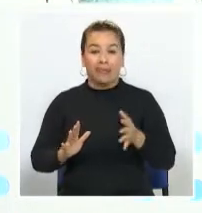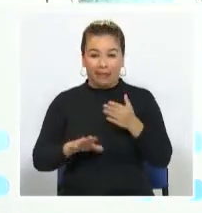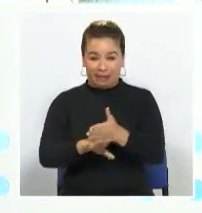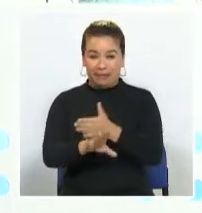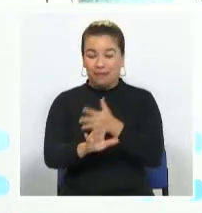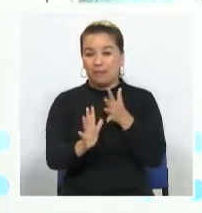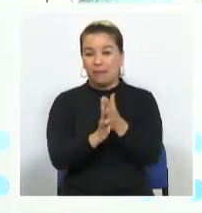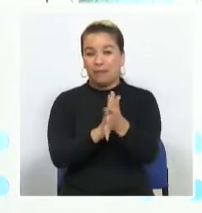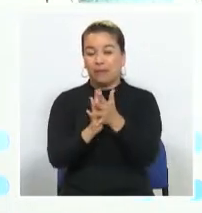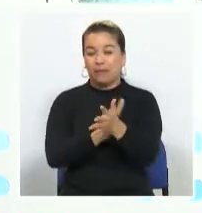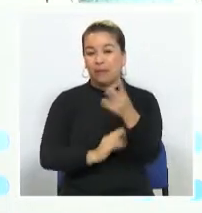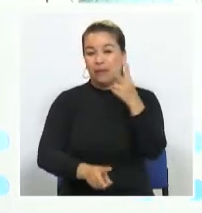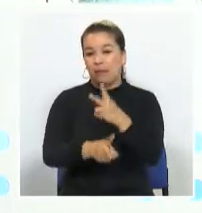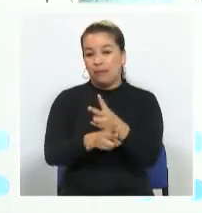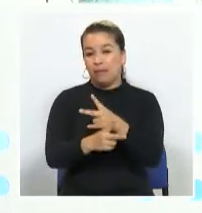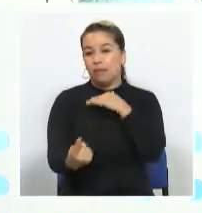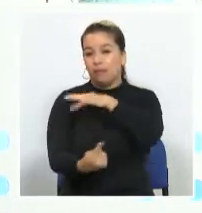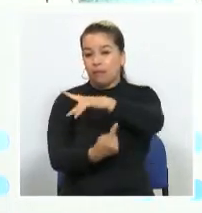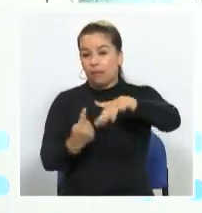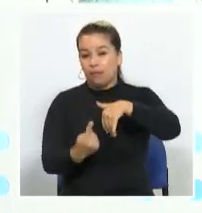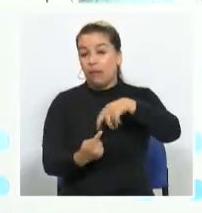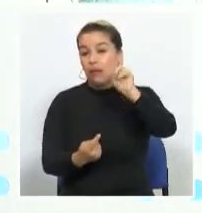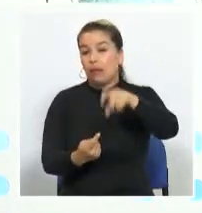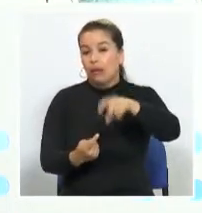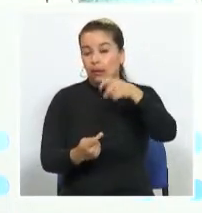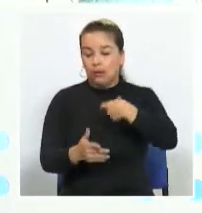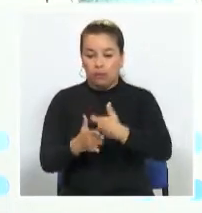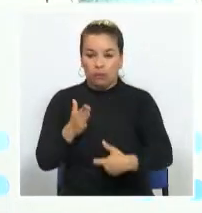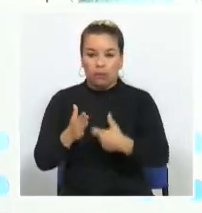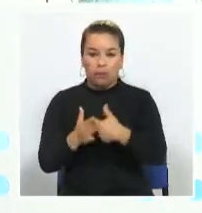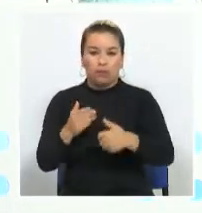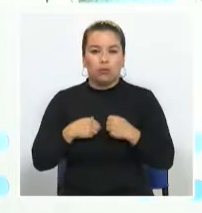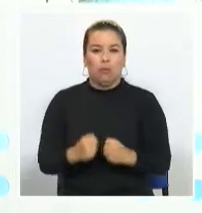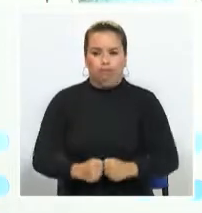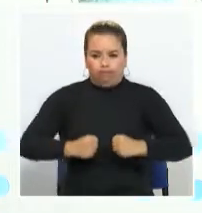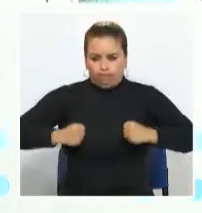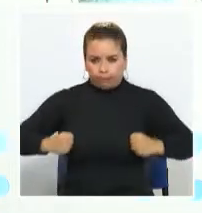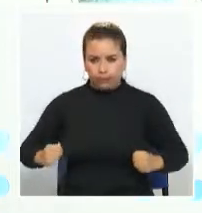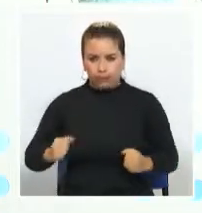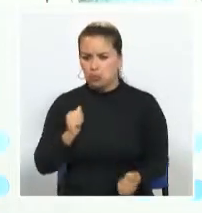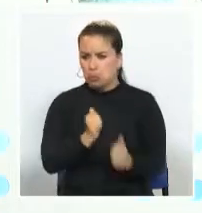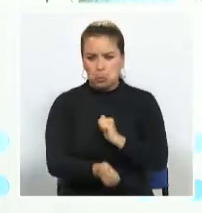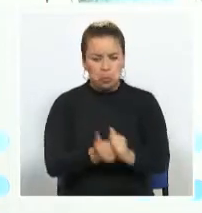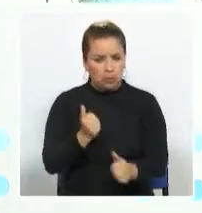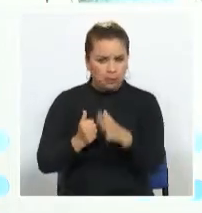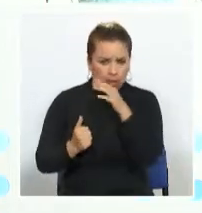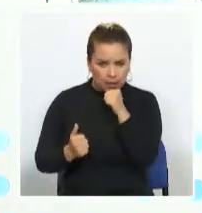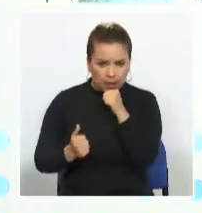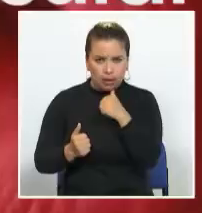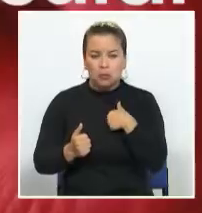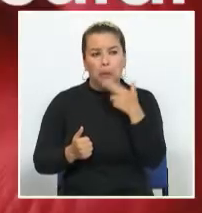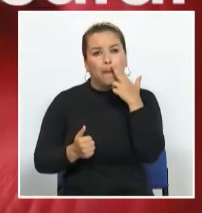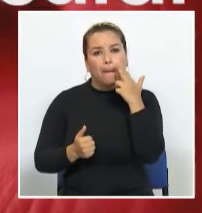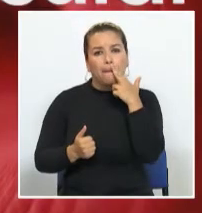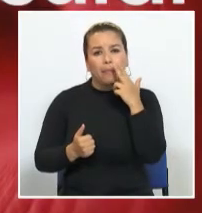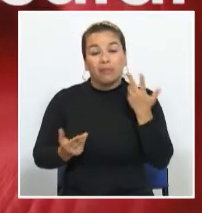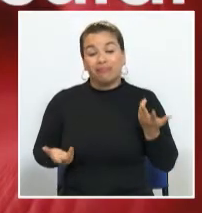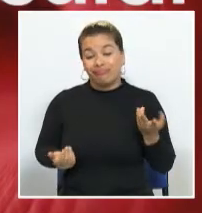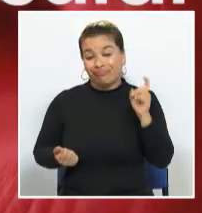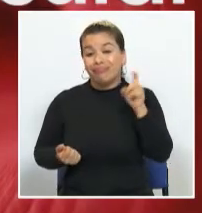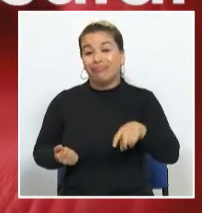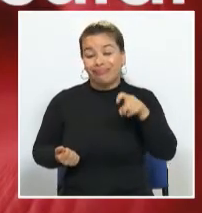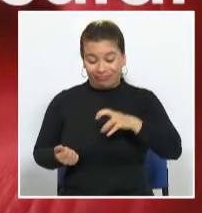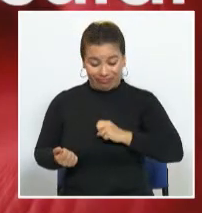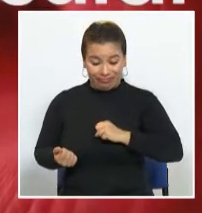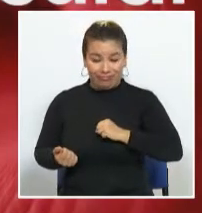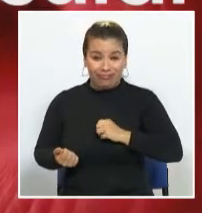si yo los he podido corregir. Si yo continúo obeso, si continúo sin hacer ejercicio, si continúo fumando, lógicamente voy a necesitar por lo